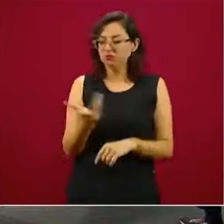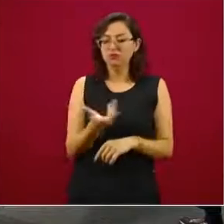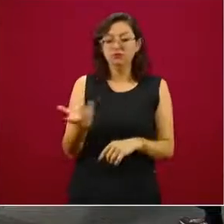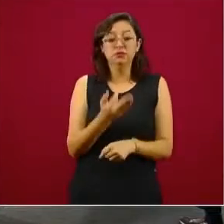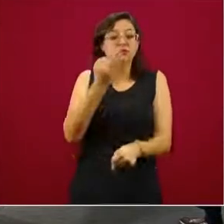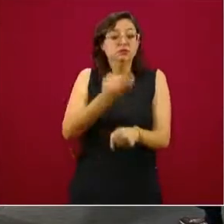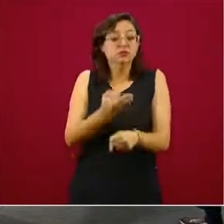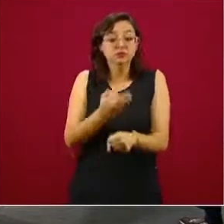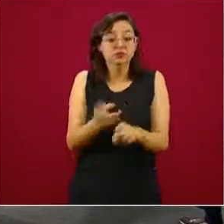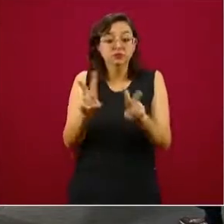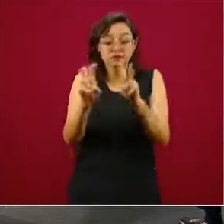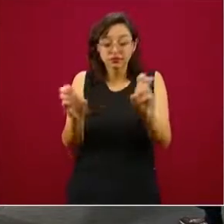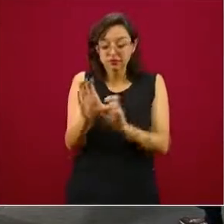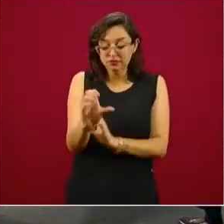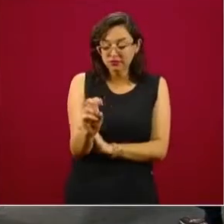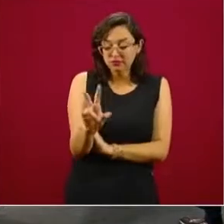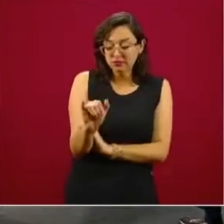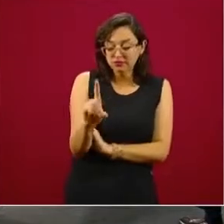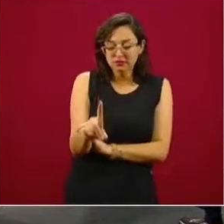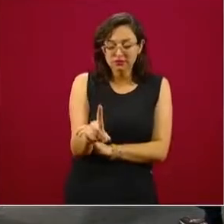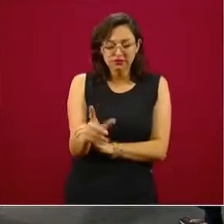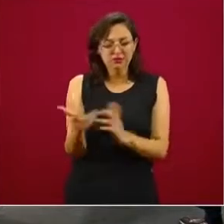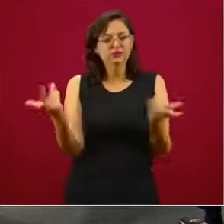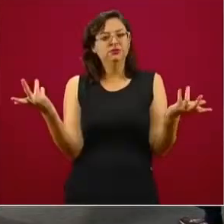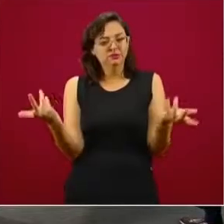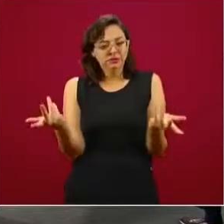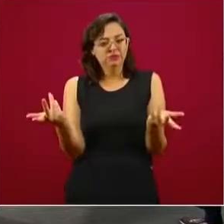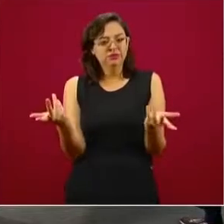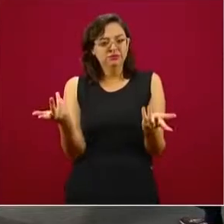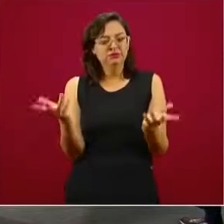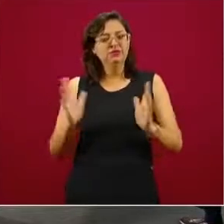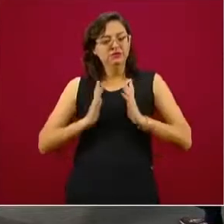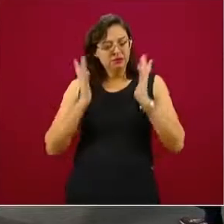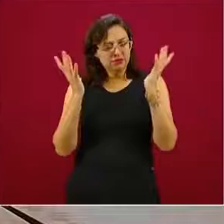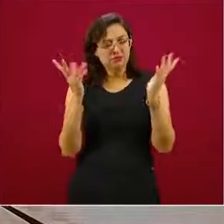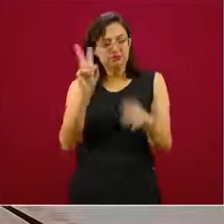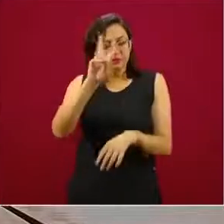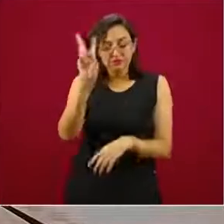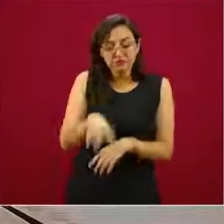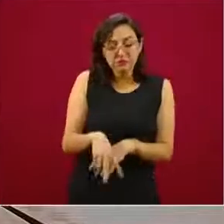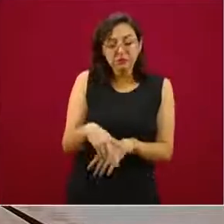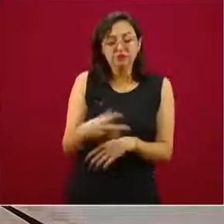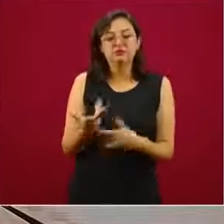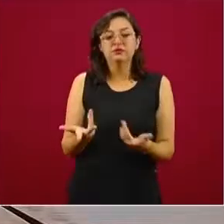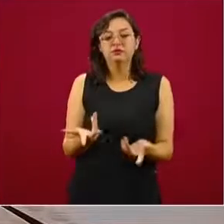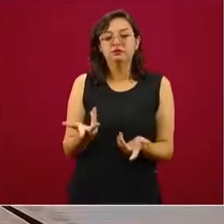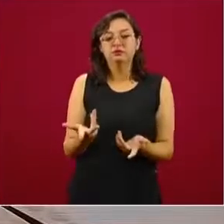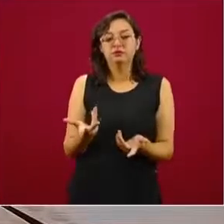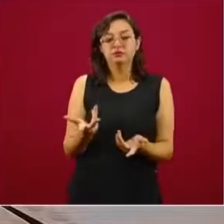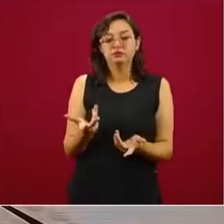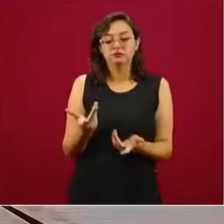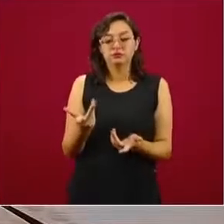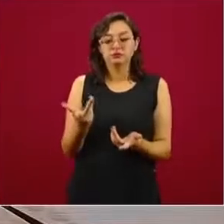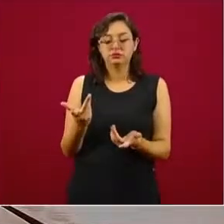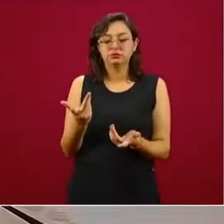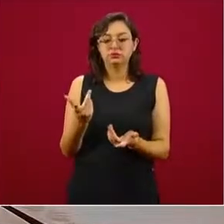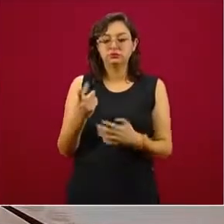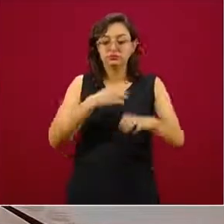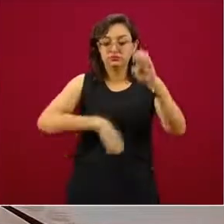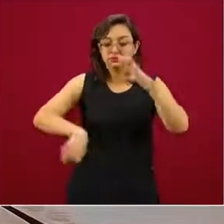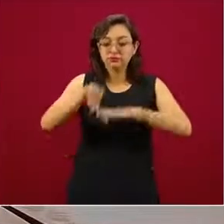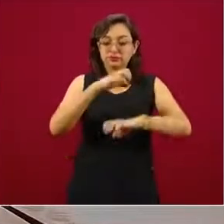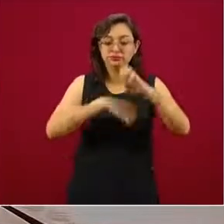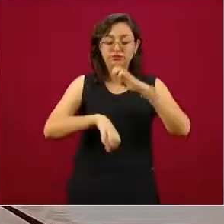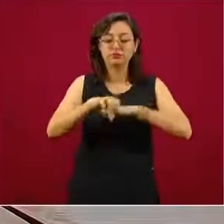del COVID, justo nos ha llamado la atención, no nos ha sorprendido, ver un fuerte empuje de las compañías